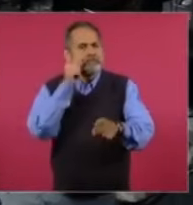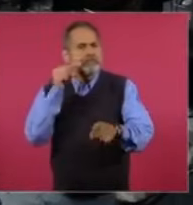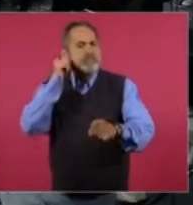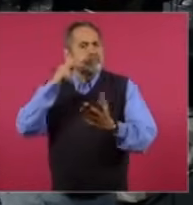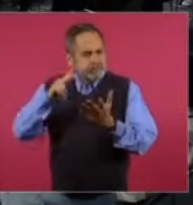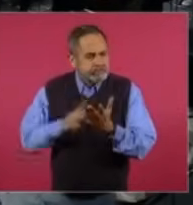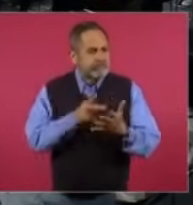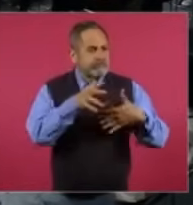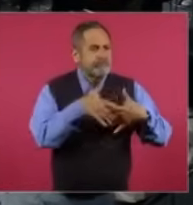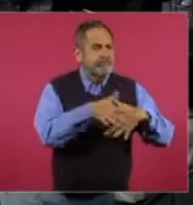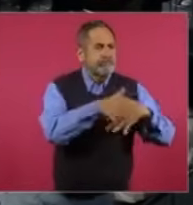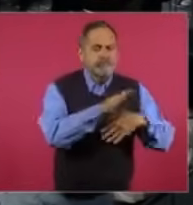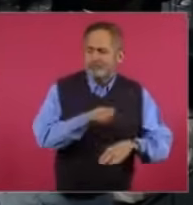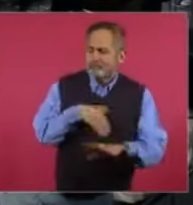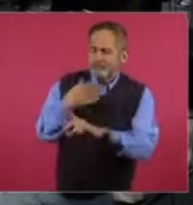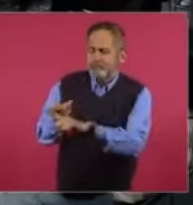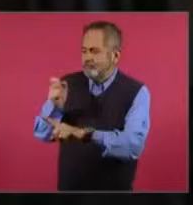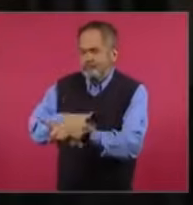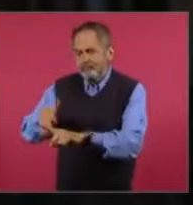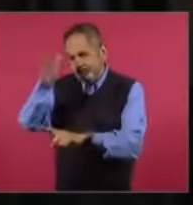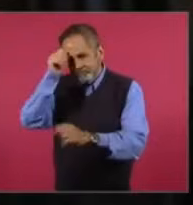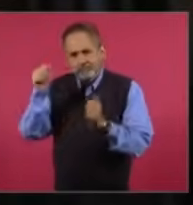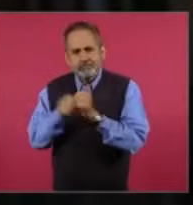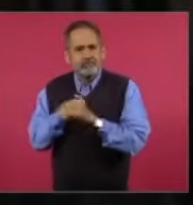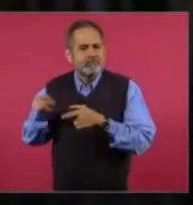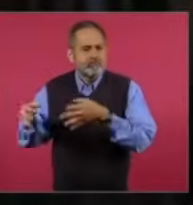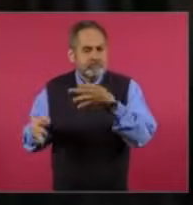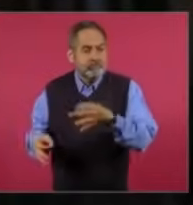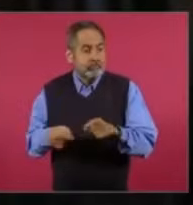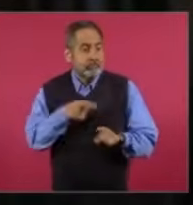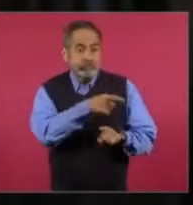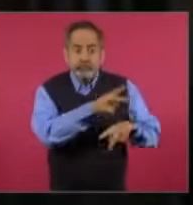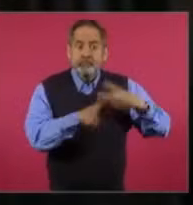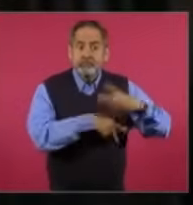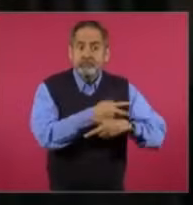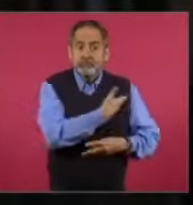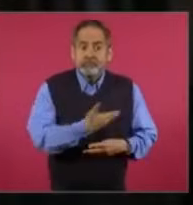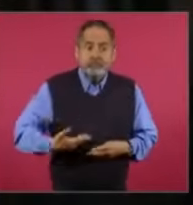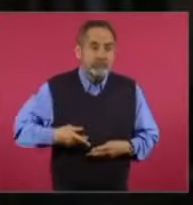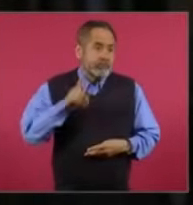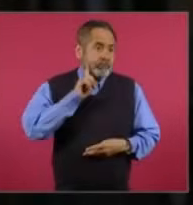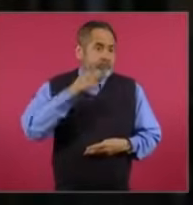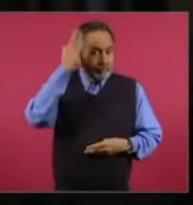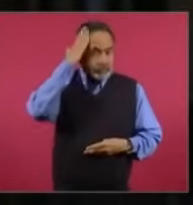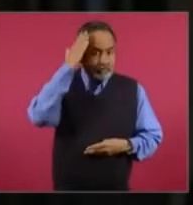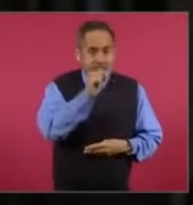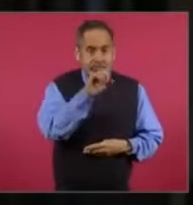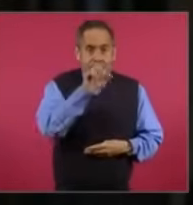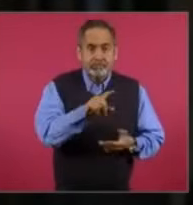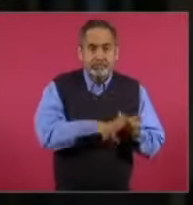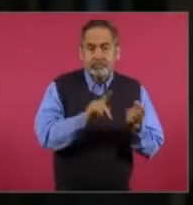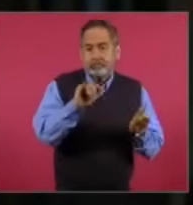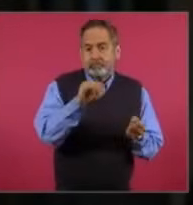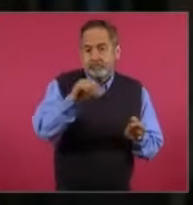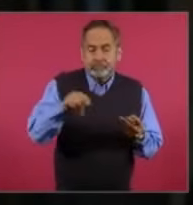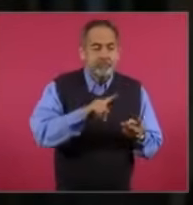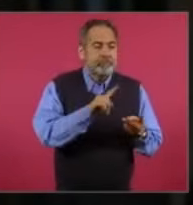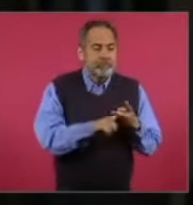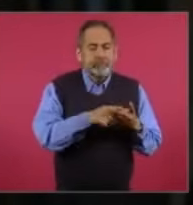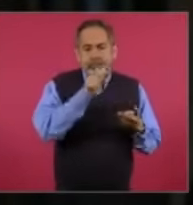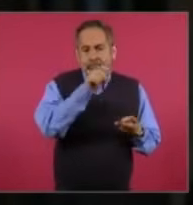reforma judicial. Sin embargo, ahora ya estuvo presente ahí la presidenta de la Corte, la ministra Piña, así como el ministro Jorge